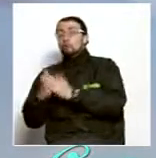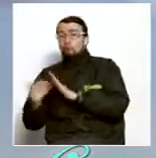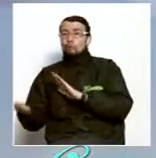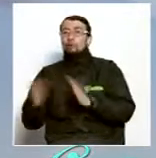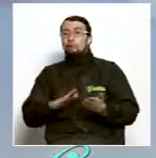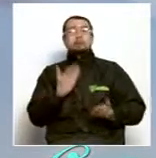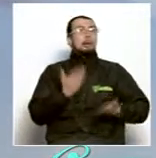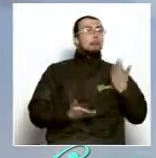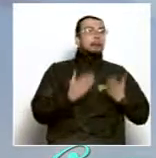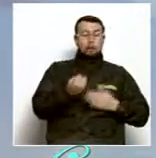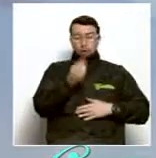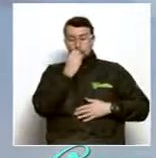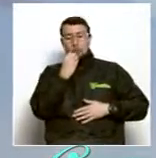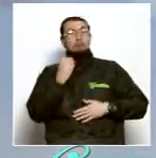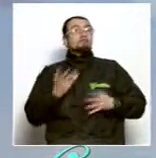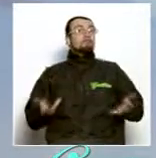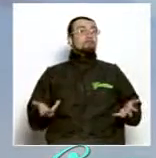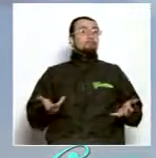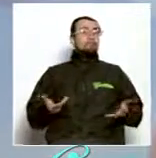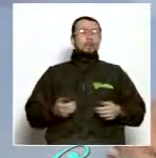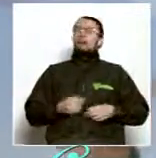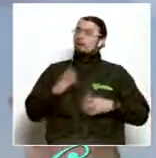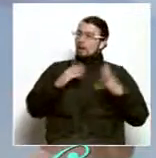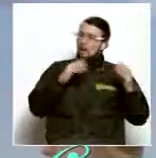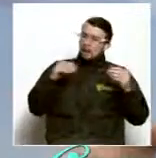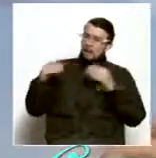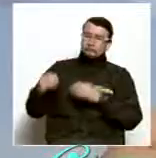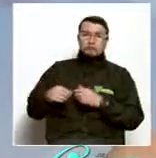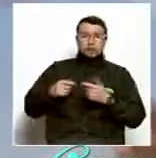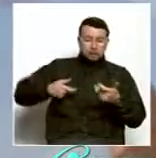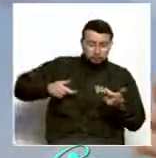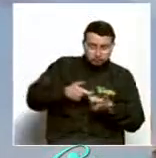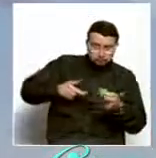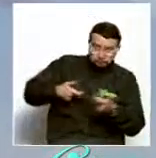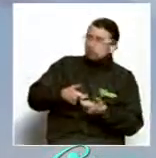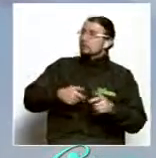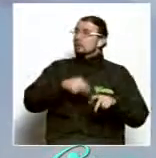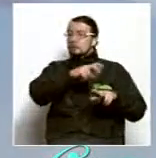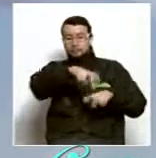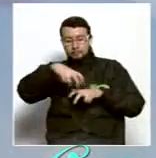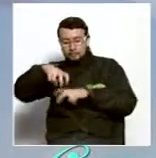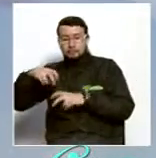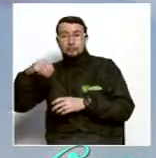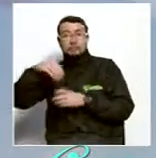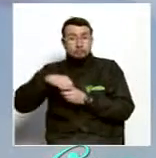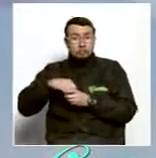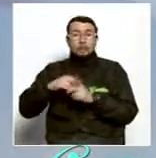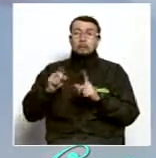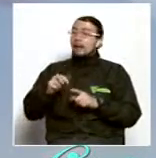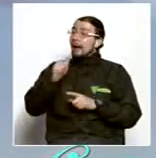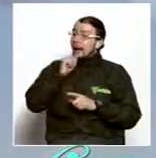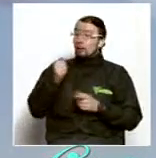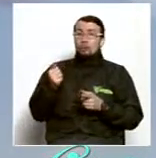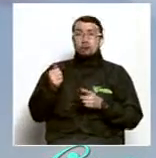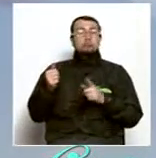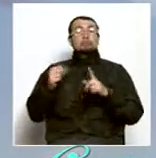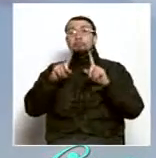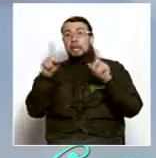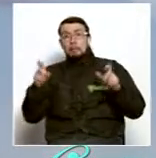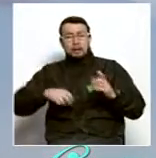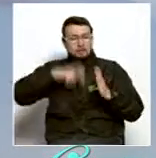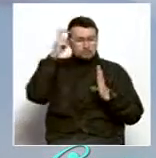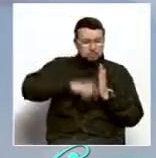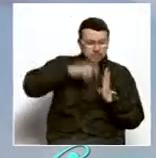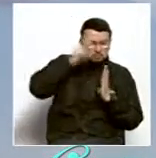lo que comamos. Entonces, estábamos hablando de todo, fungicidas y demás, pero tenemos otro problema que es con el agua. y con el tema de las minerías, la cantidad